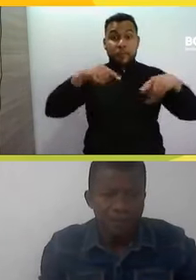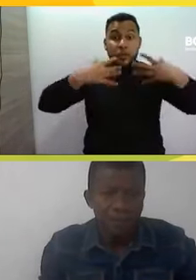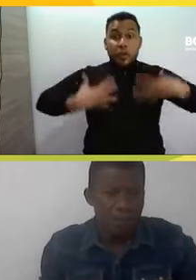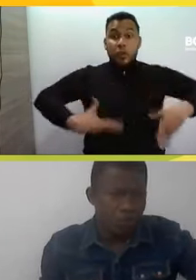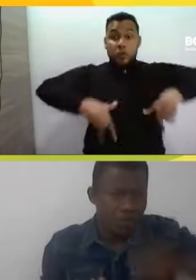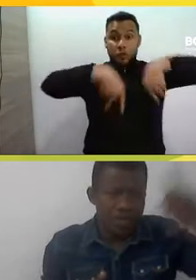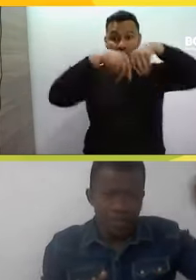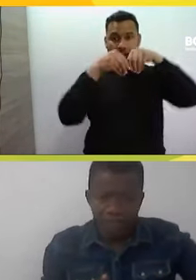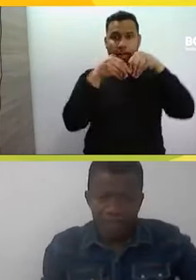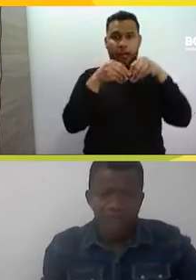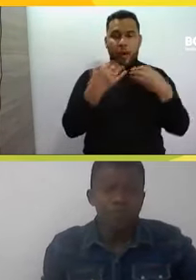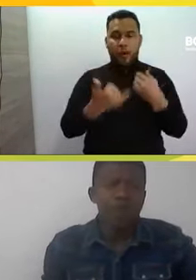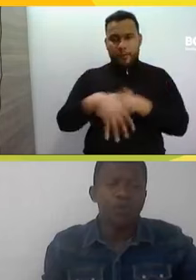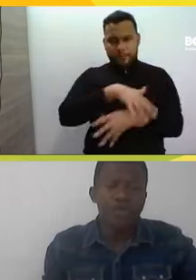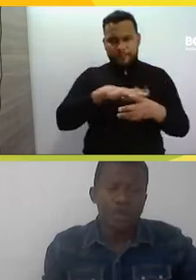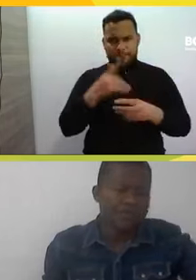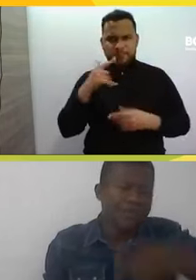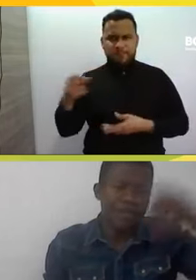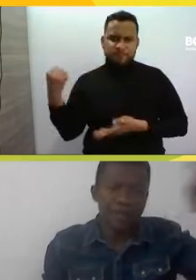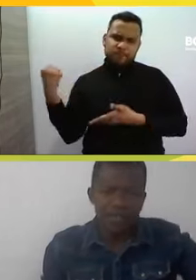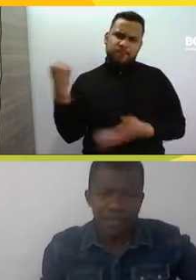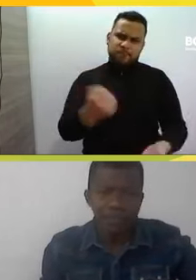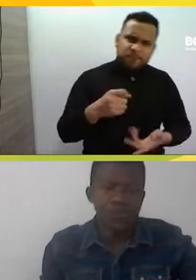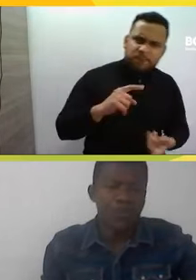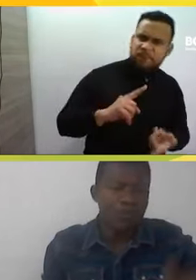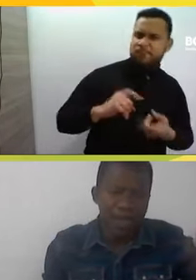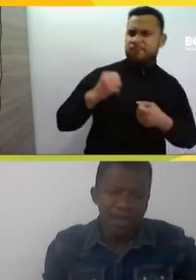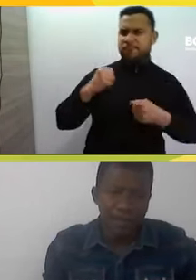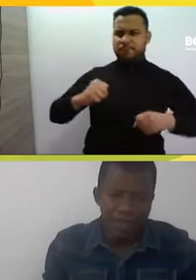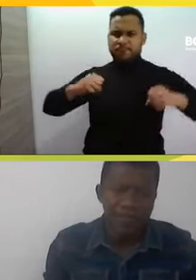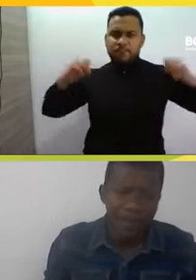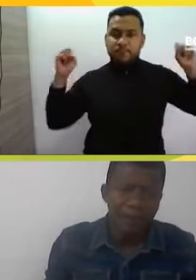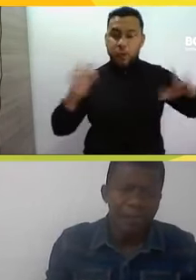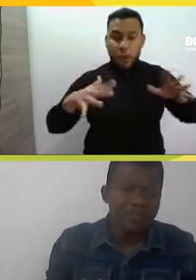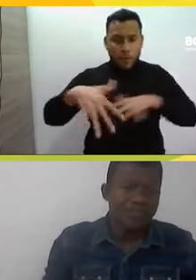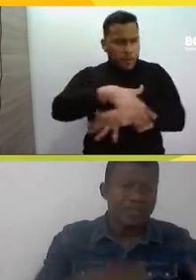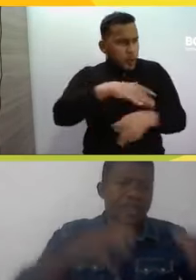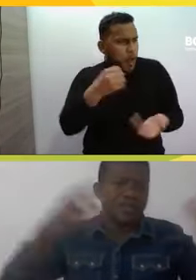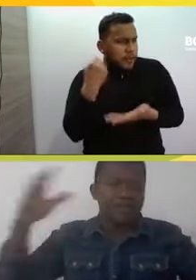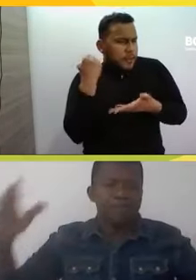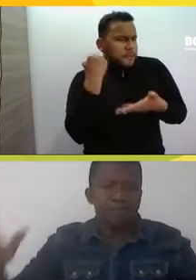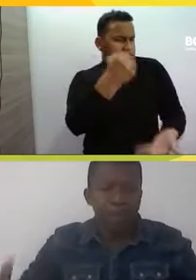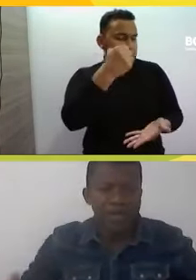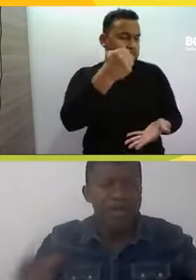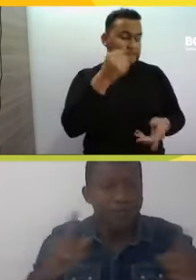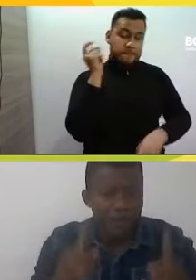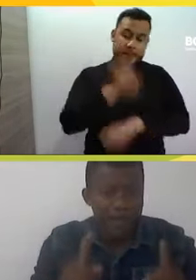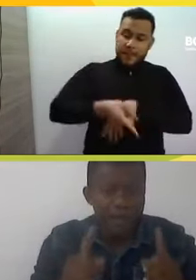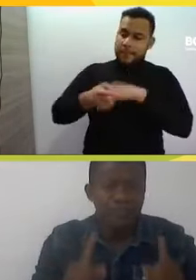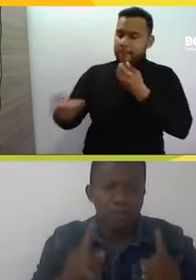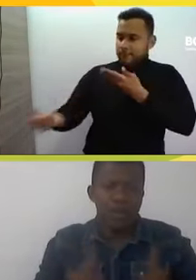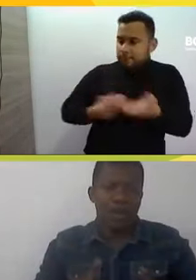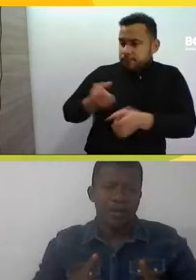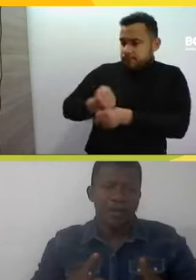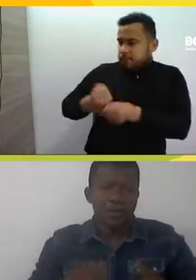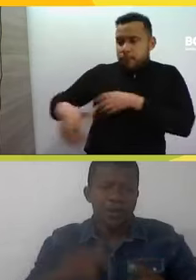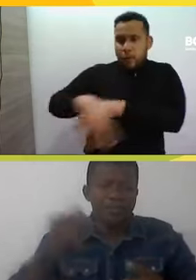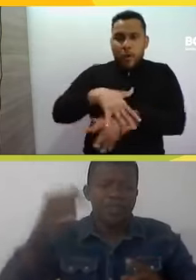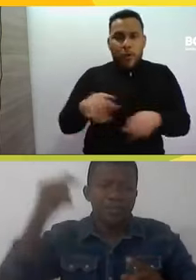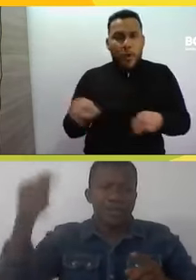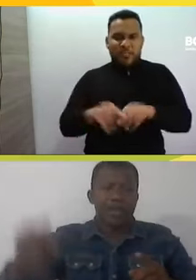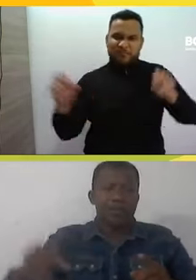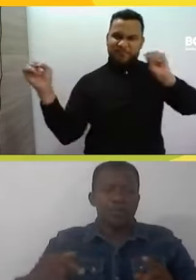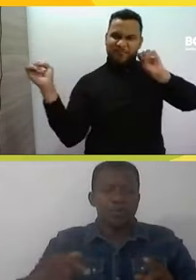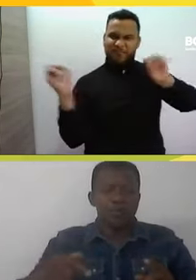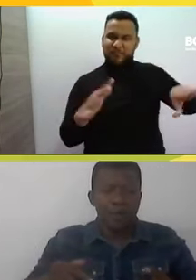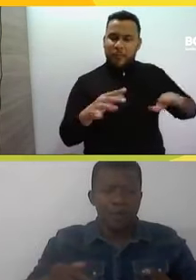globalizada, donde el capitalismo a ultrance, el capitalismo salvaje manda, se trata de imponer la farándula por